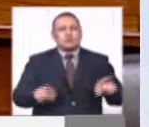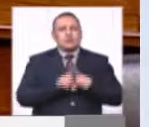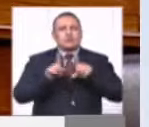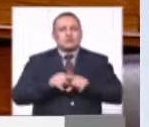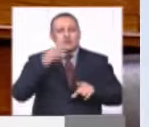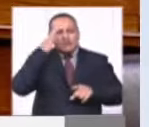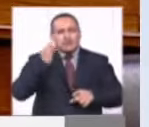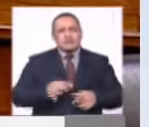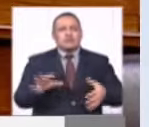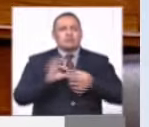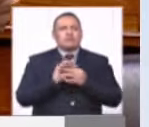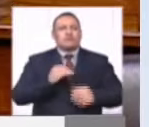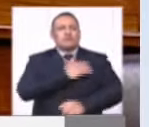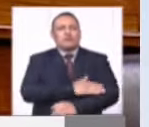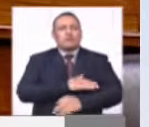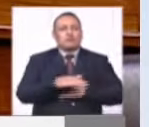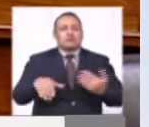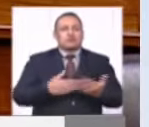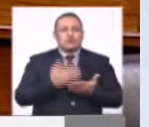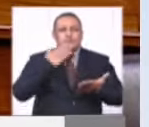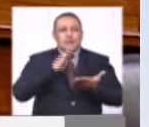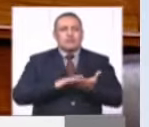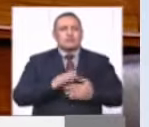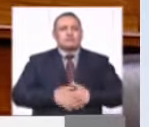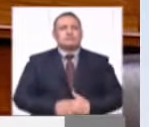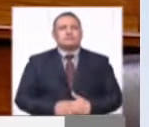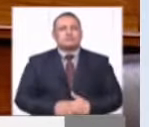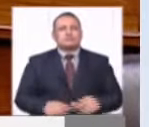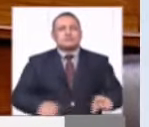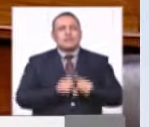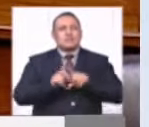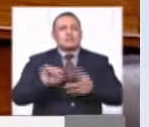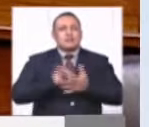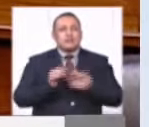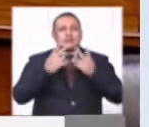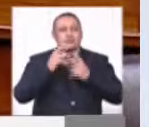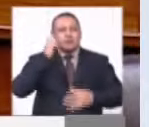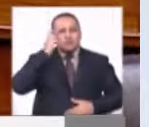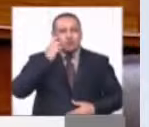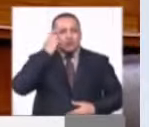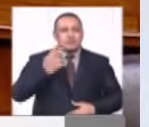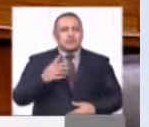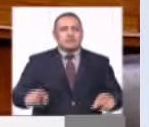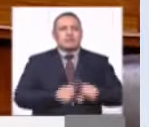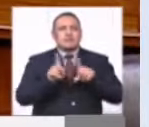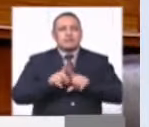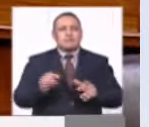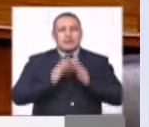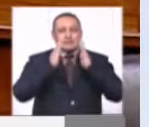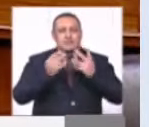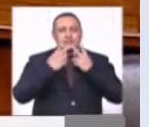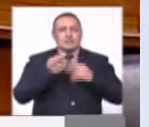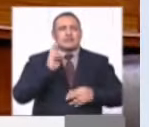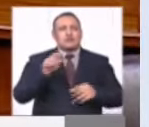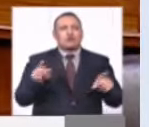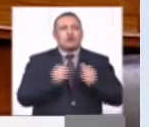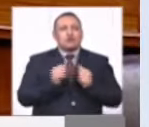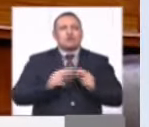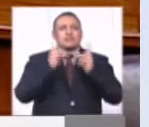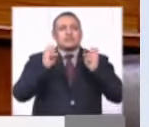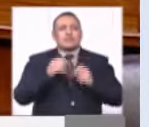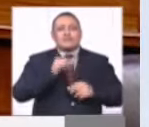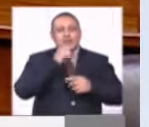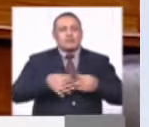supuesto enriquecimiento ilícito. Habla sobre políticas para atender la delincuencia y minería